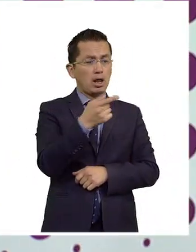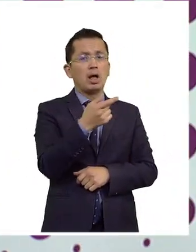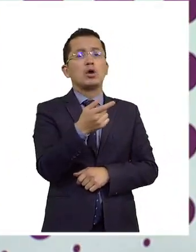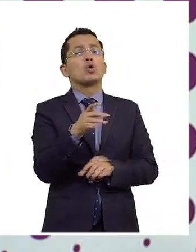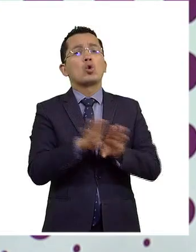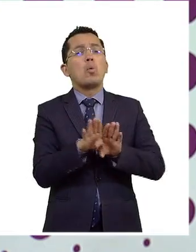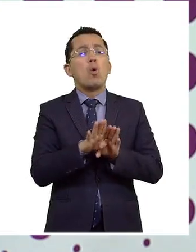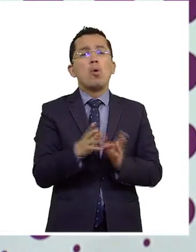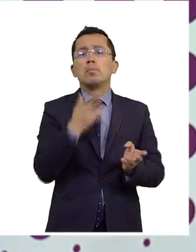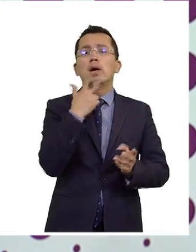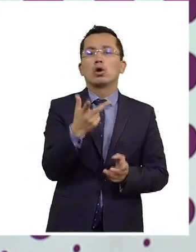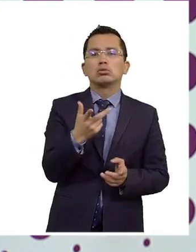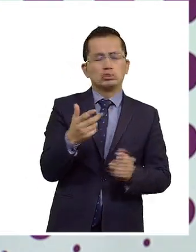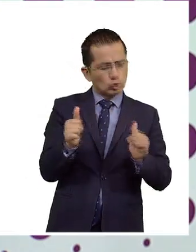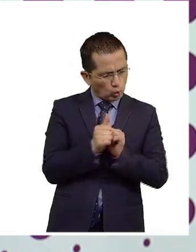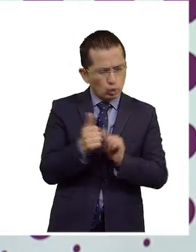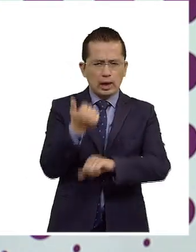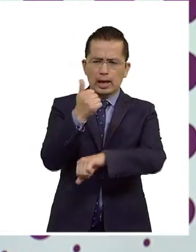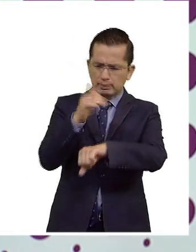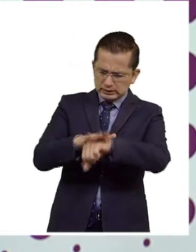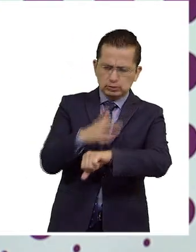qué? Porque es el menos, que